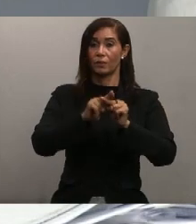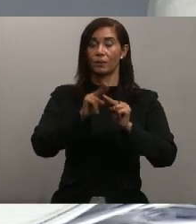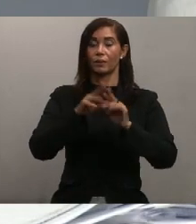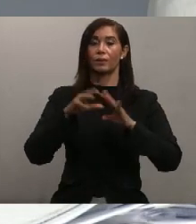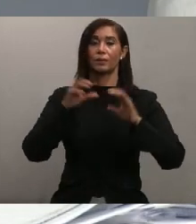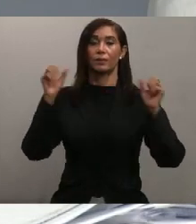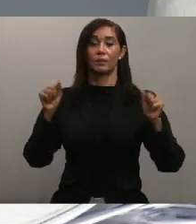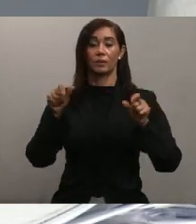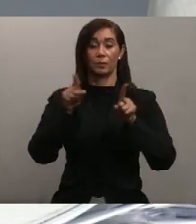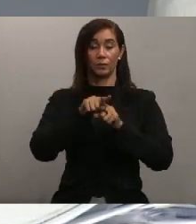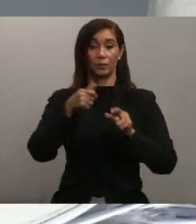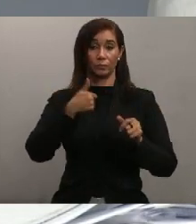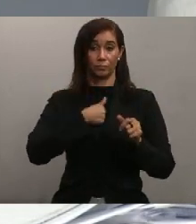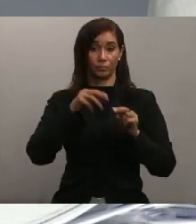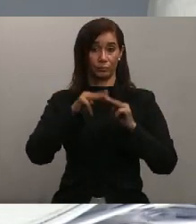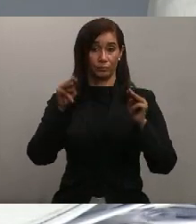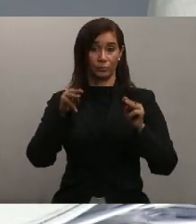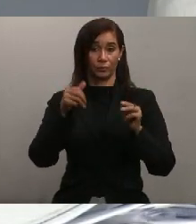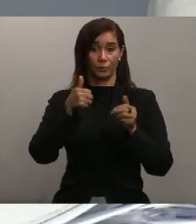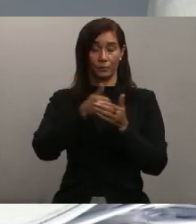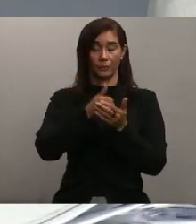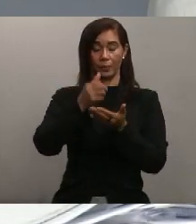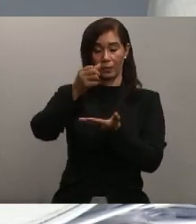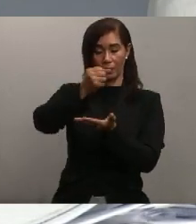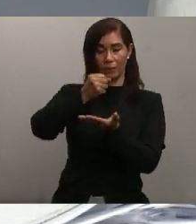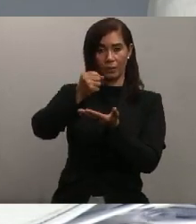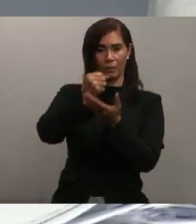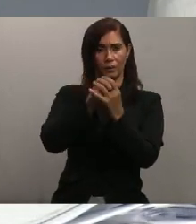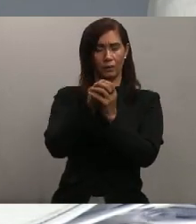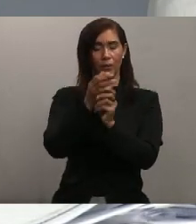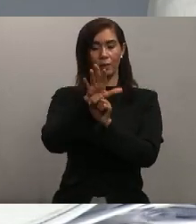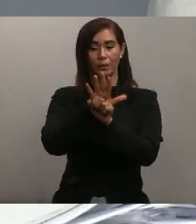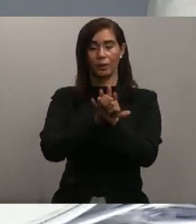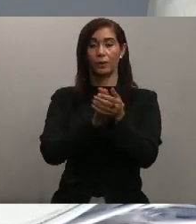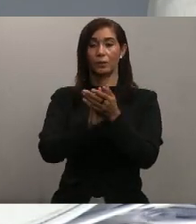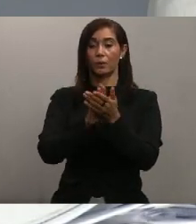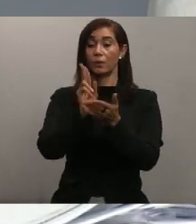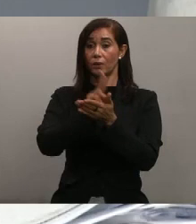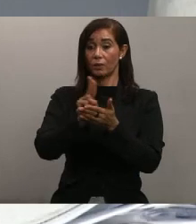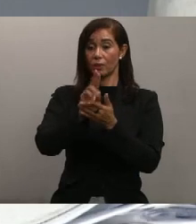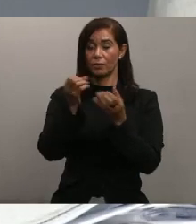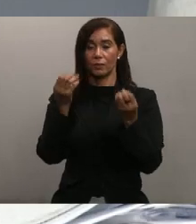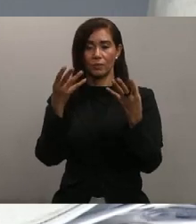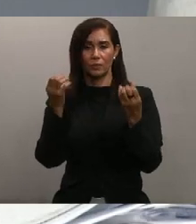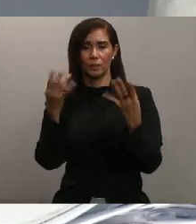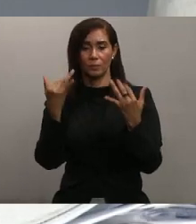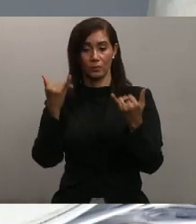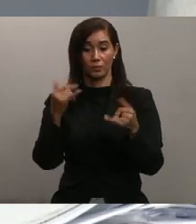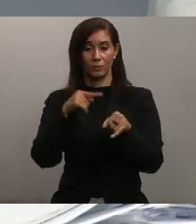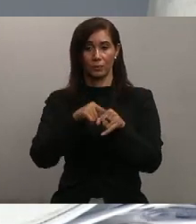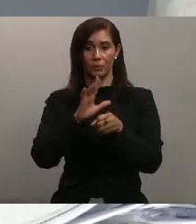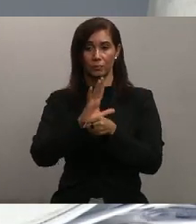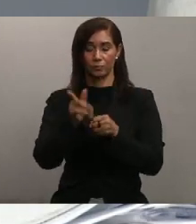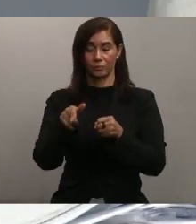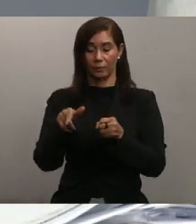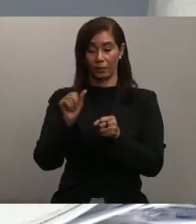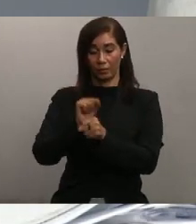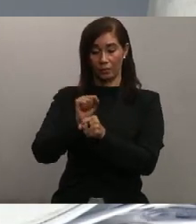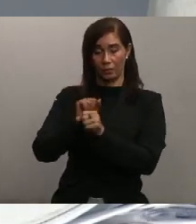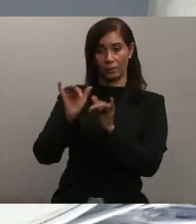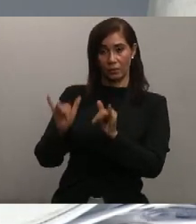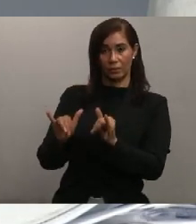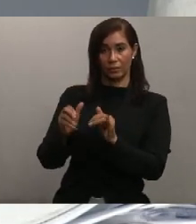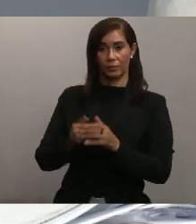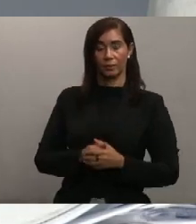propio Ministerio, pues, alcohol en gel también, que se usan con mucha frecuencia por nuestro personal.